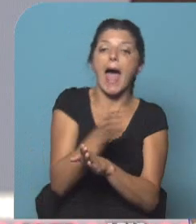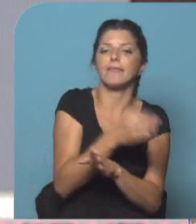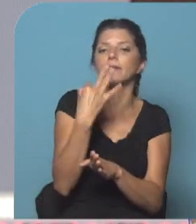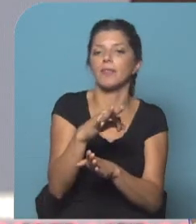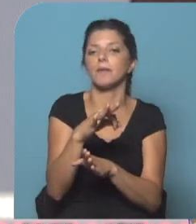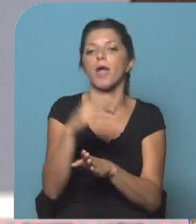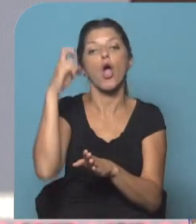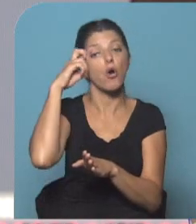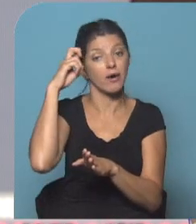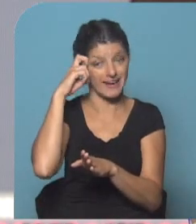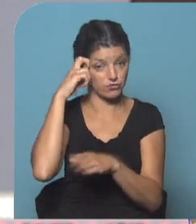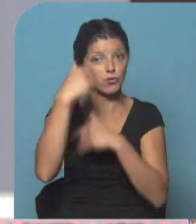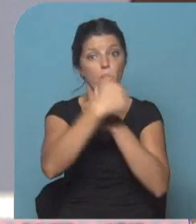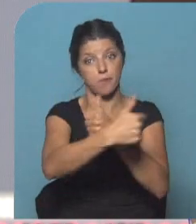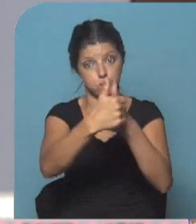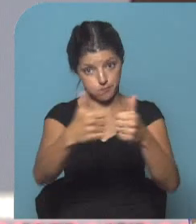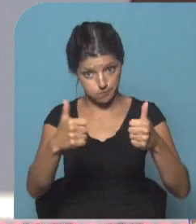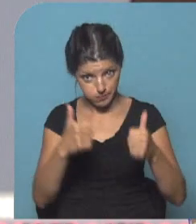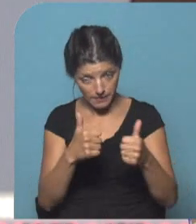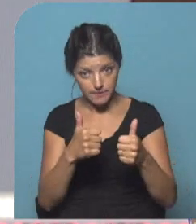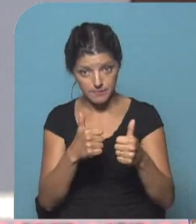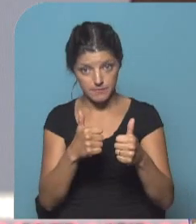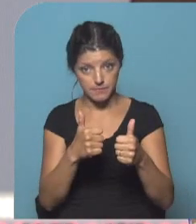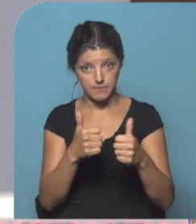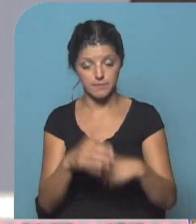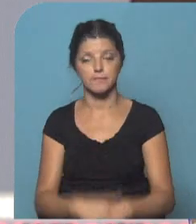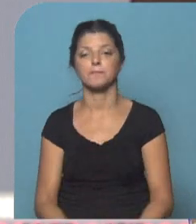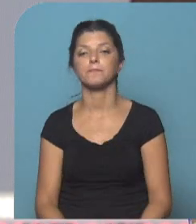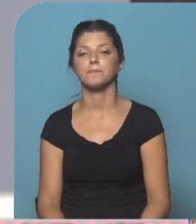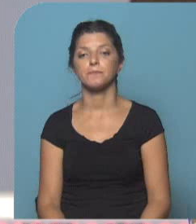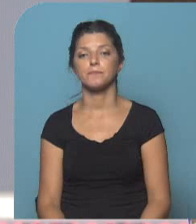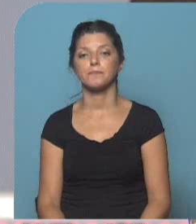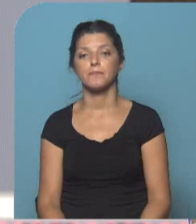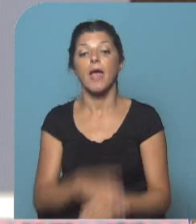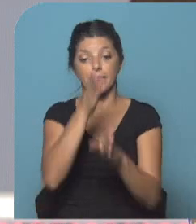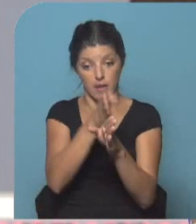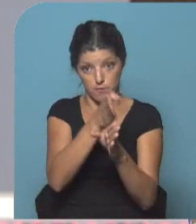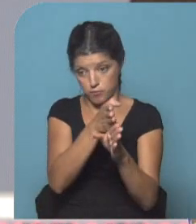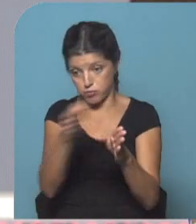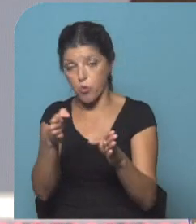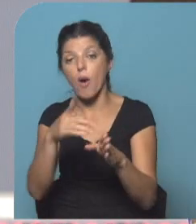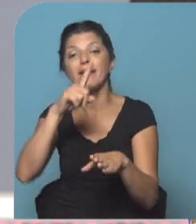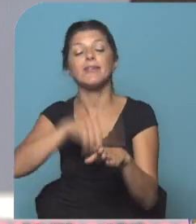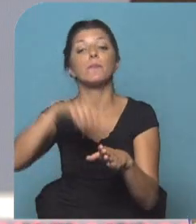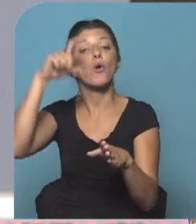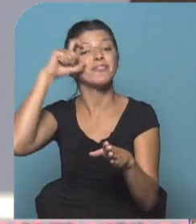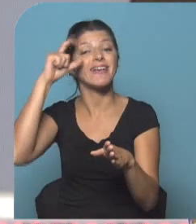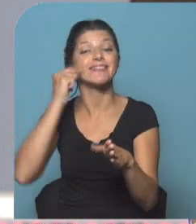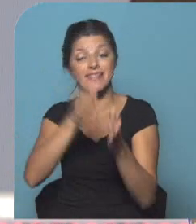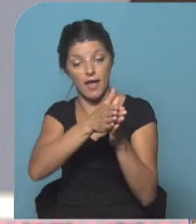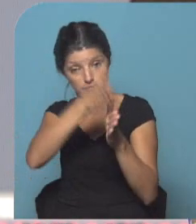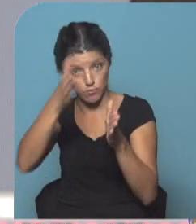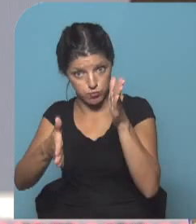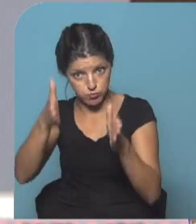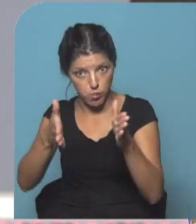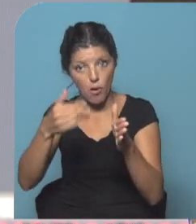el Parlamento, el Parlament. A partir de ahí hay 10 días aproximadamente para